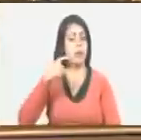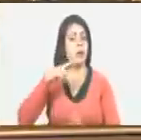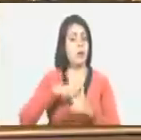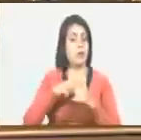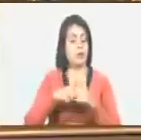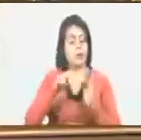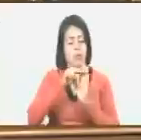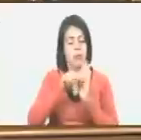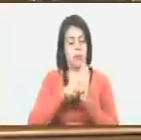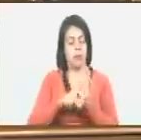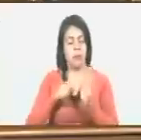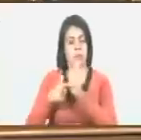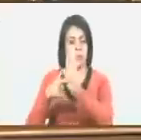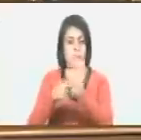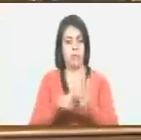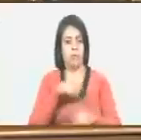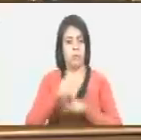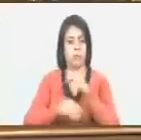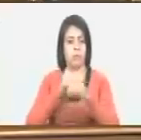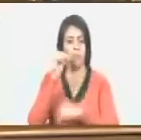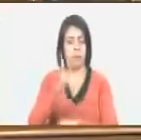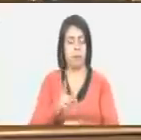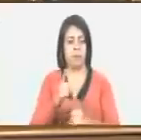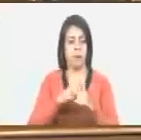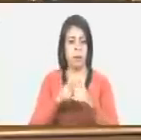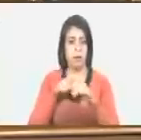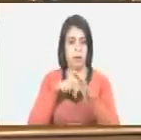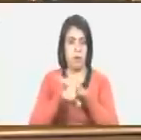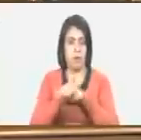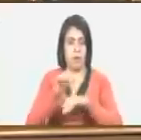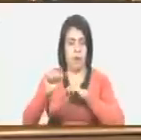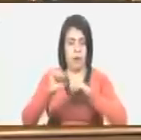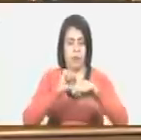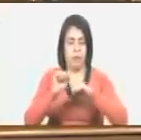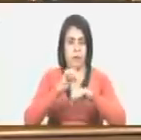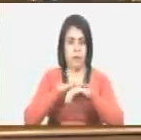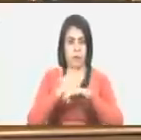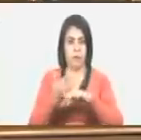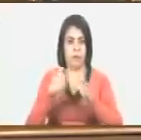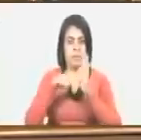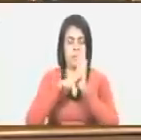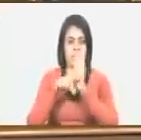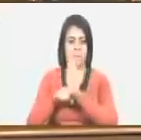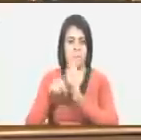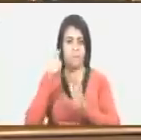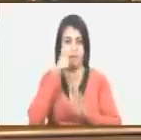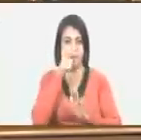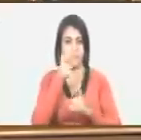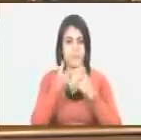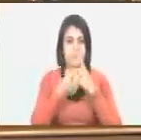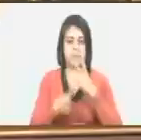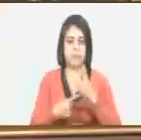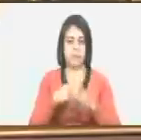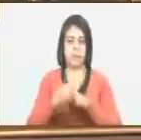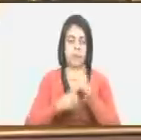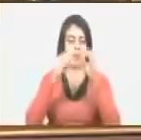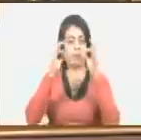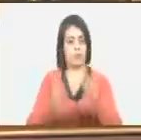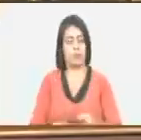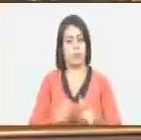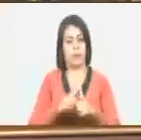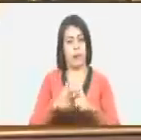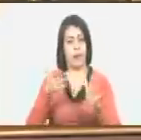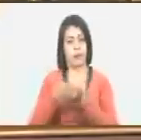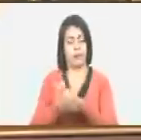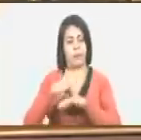de revocación que se hubiera interpuesto contra la admisión de la acción y las observaciones y demás cuestiones formales que